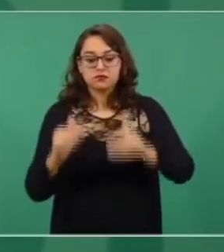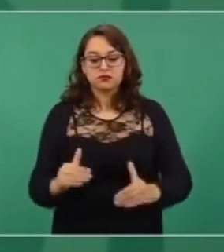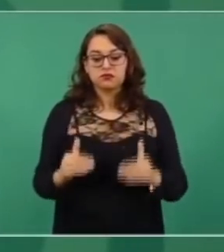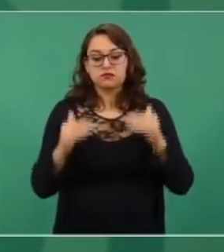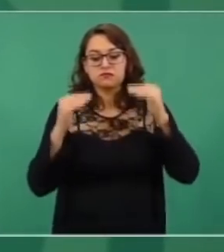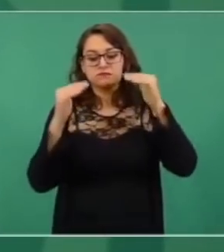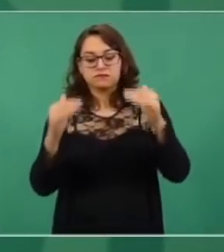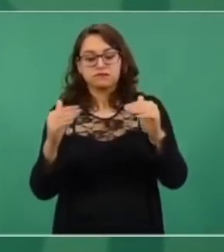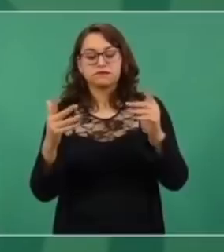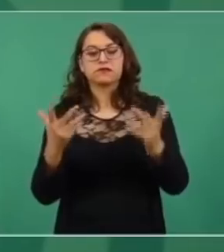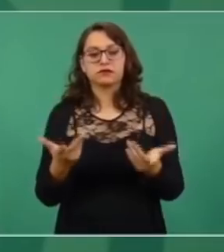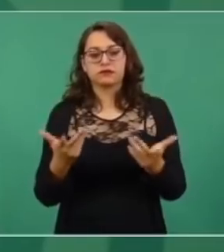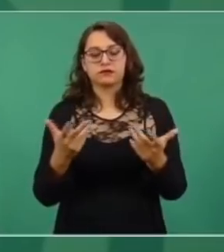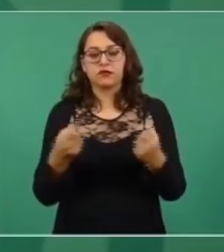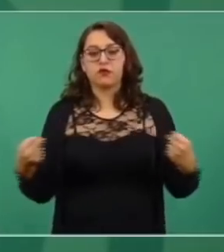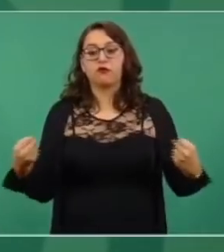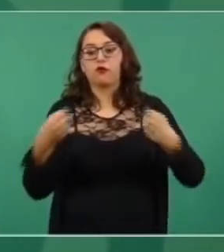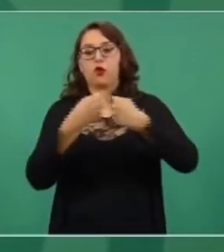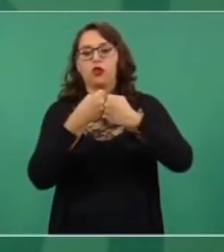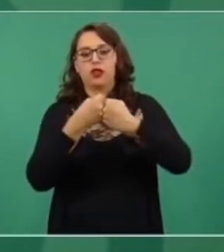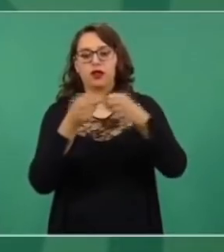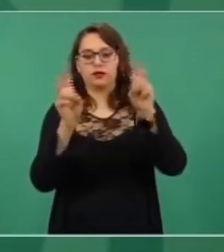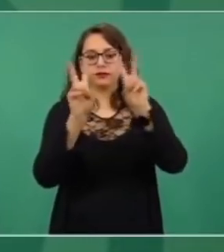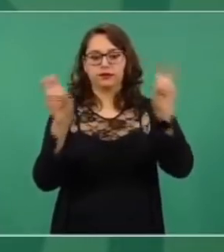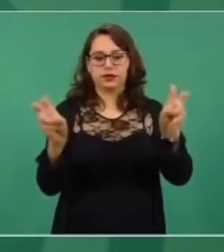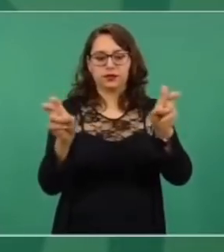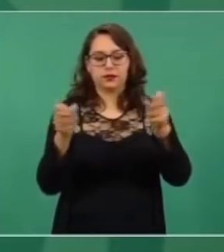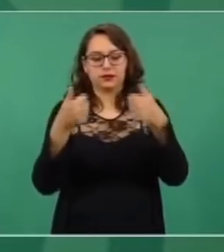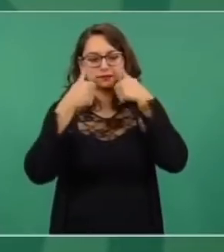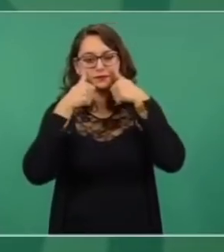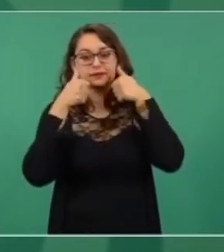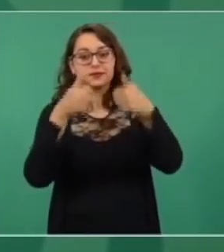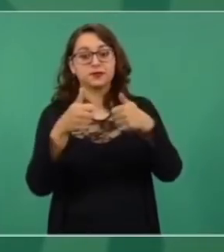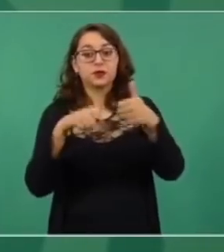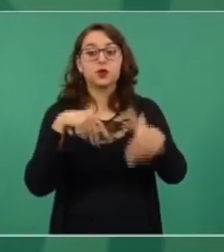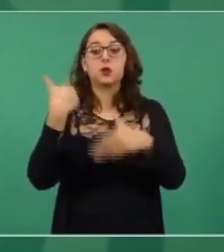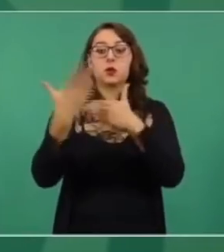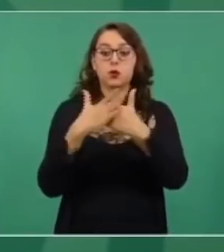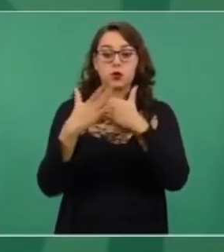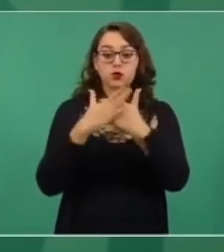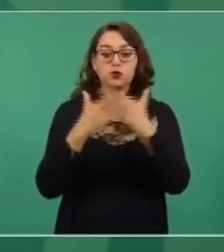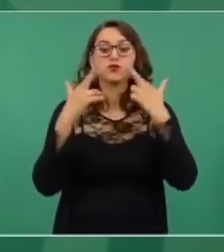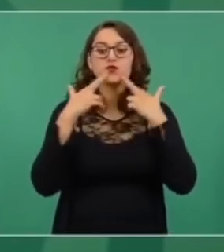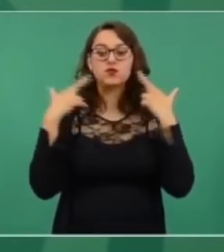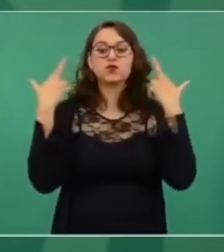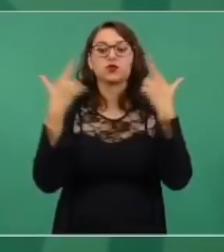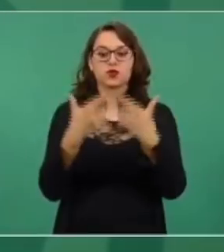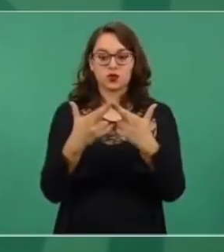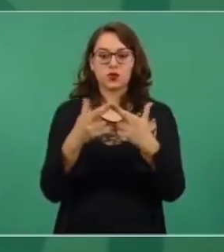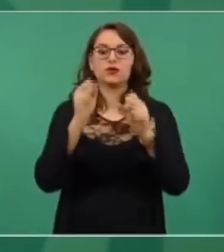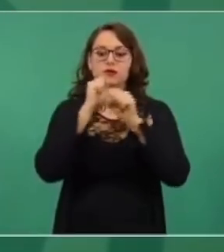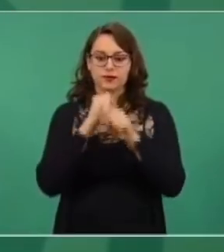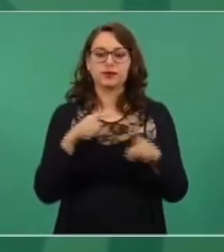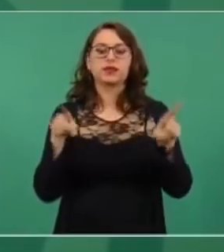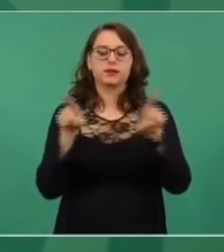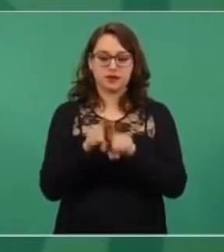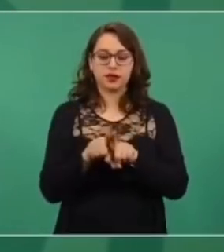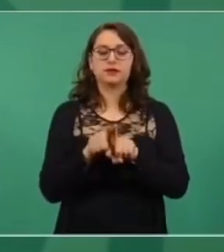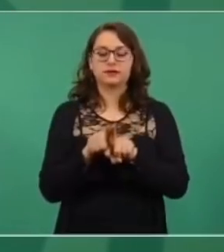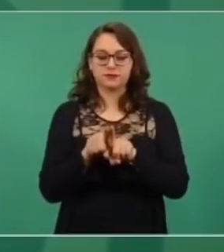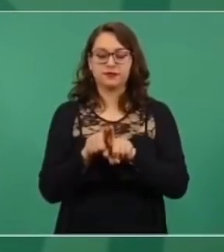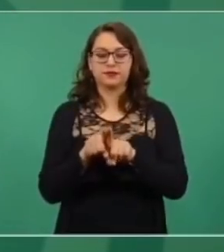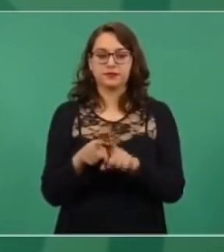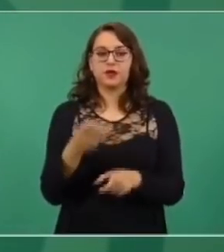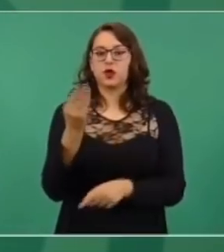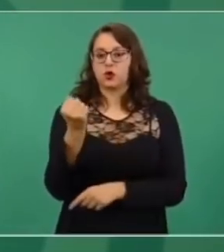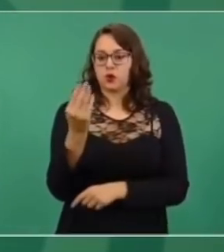reunión o intercambio entre México y Estados Unidos en esta materia va a ser también coincidente con la reapertura de las actividades. Es el